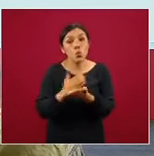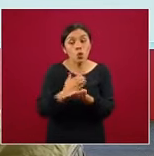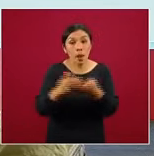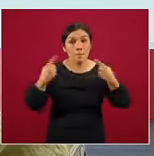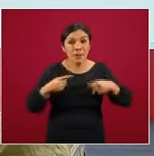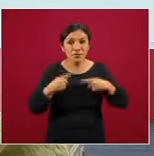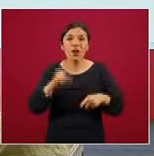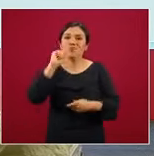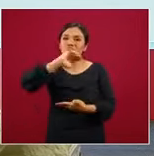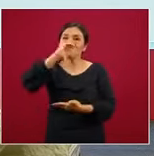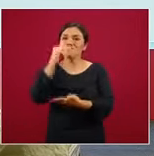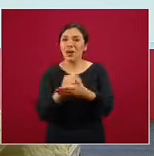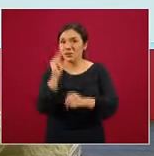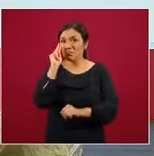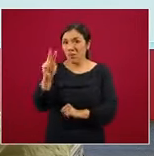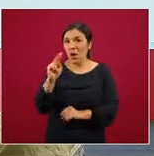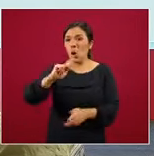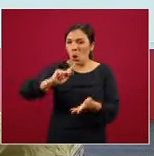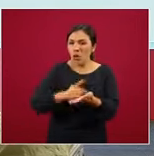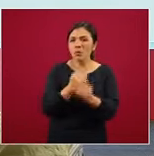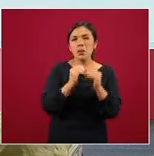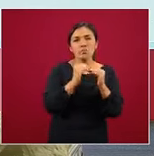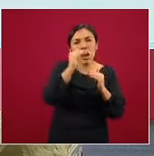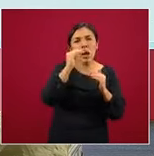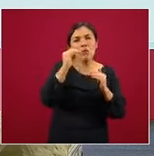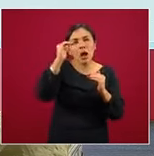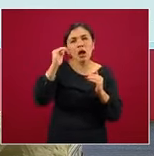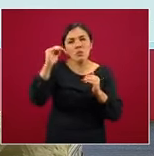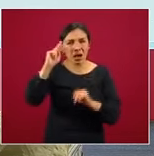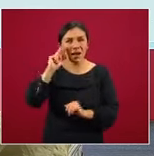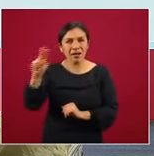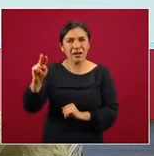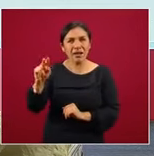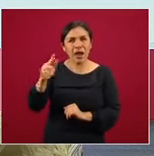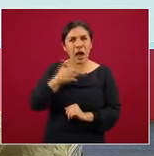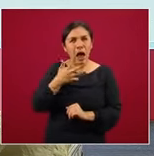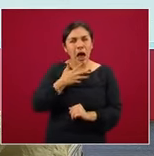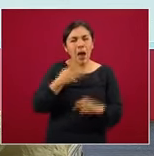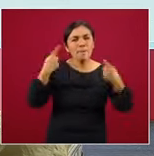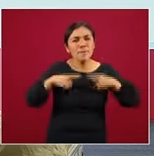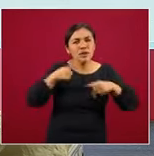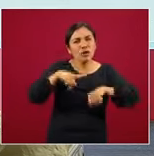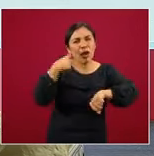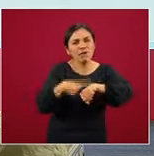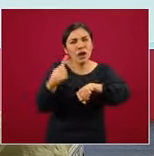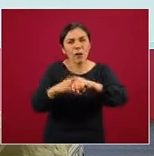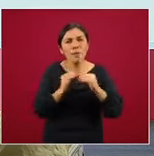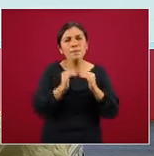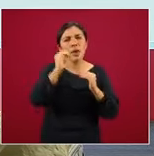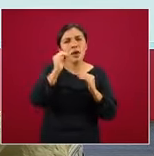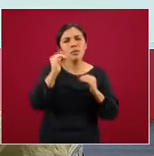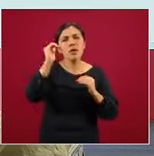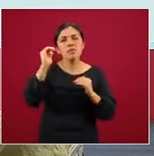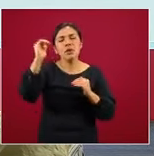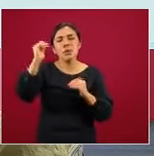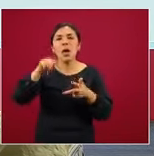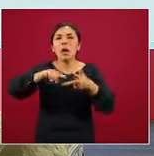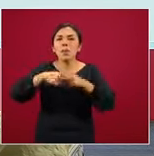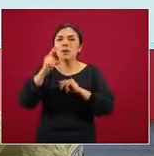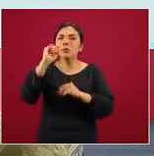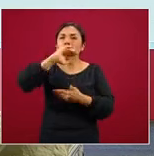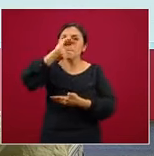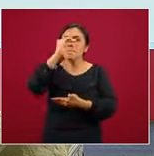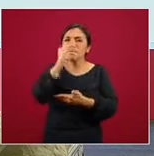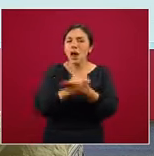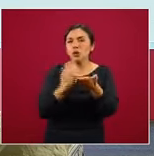recuperaciones disminuyen. Vean nuevamente ese patrón constante. Cuando se estabiliza el crecimiento de los casos, llega un punto en donde empiezan a disminuir